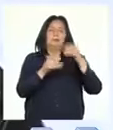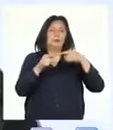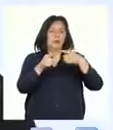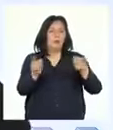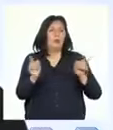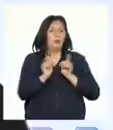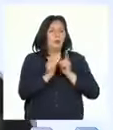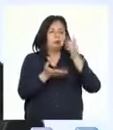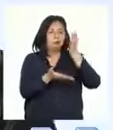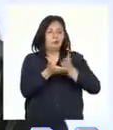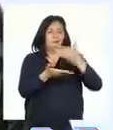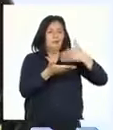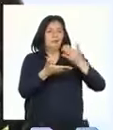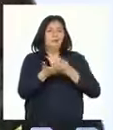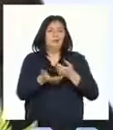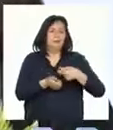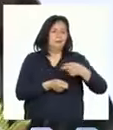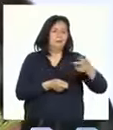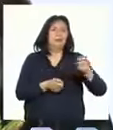pastel? Sí,